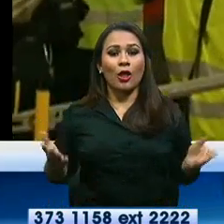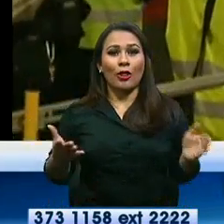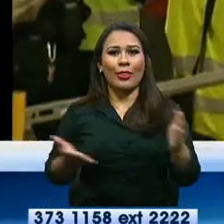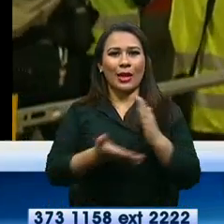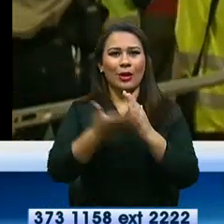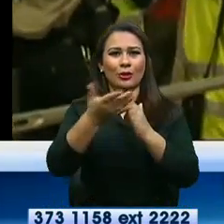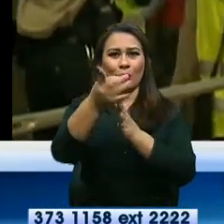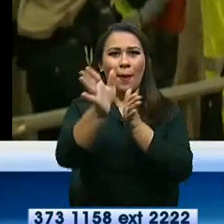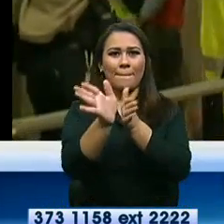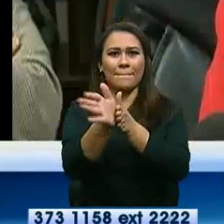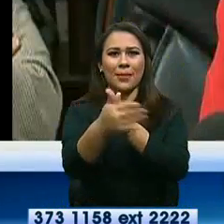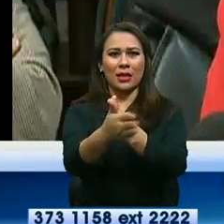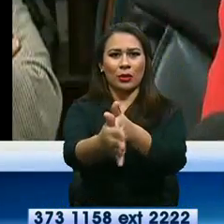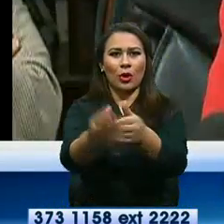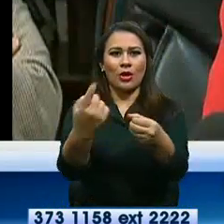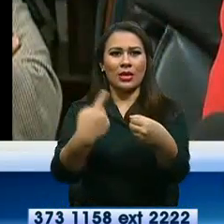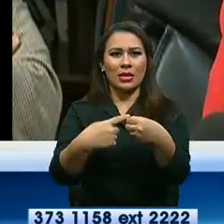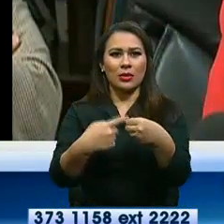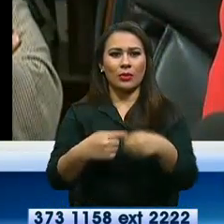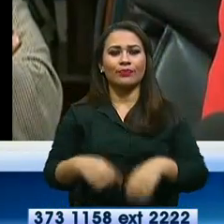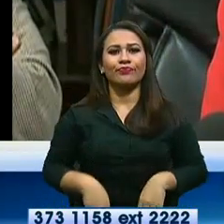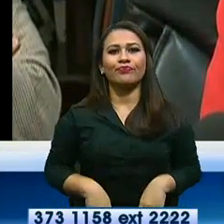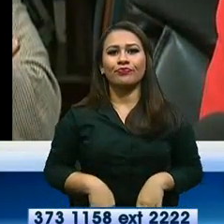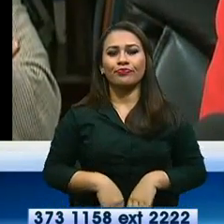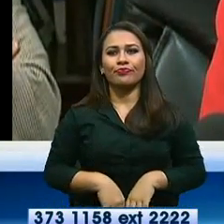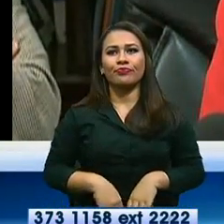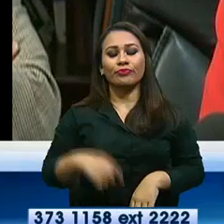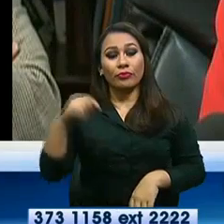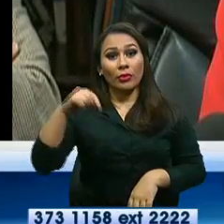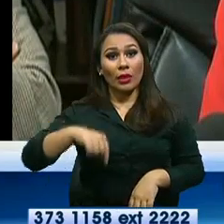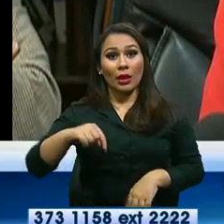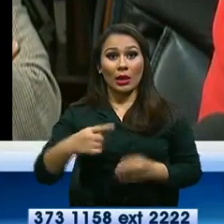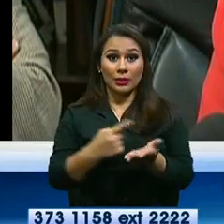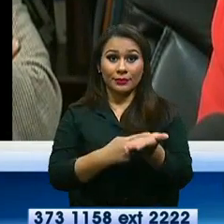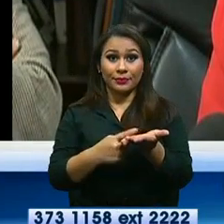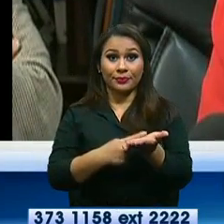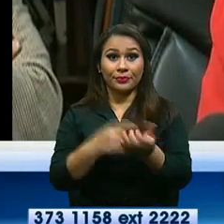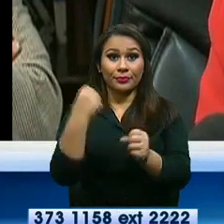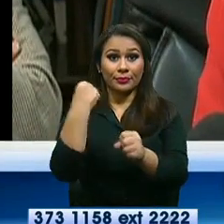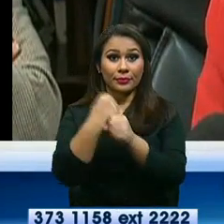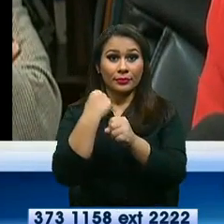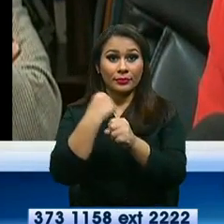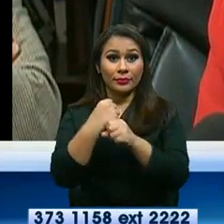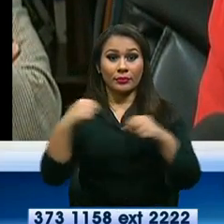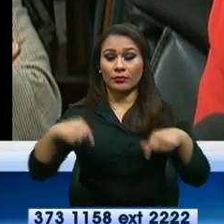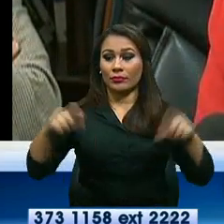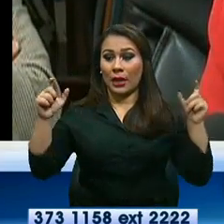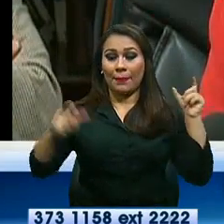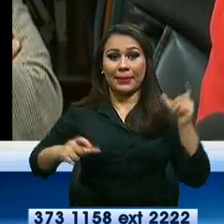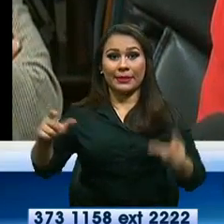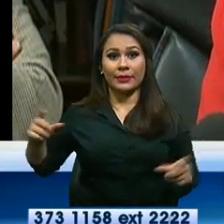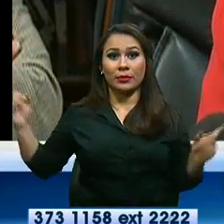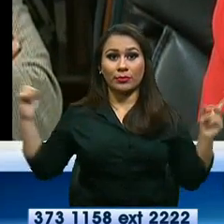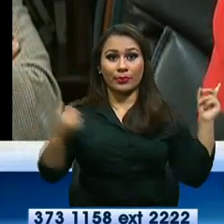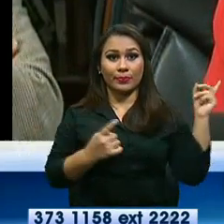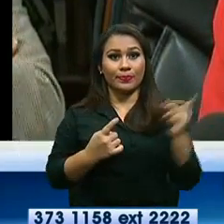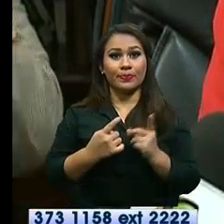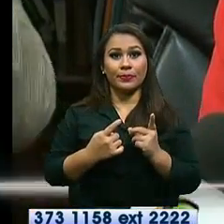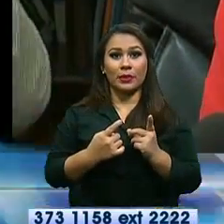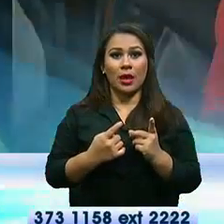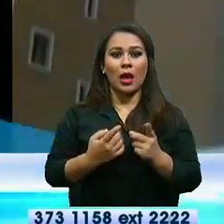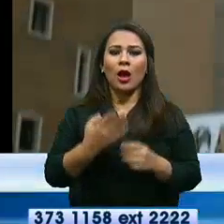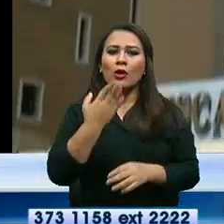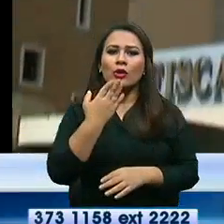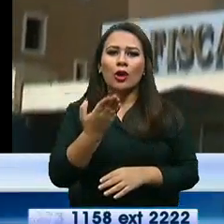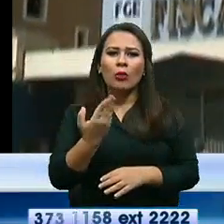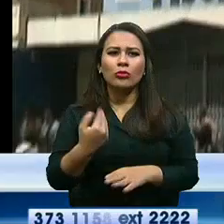construcción del Metro Quito. Una reunión de trabajo que está basada en los temas del caso